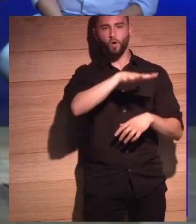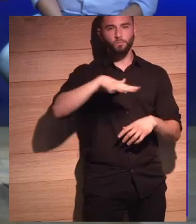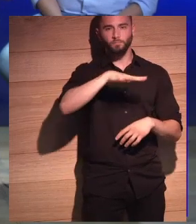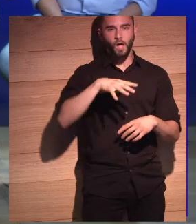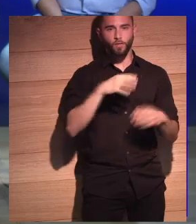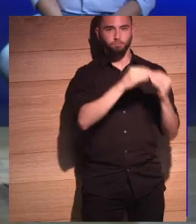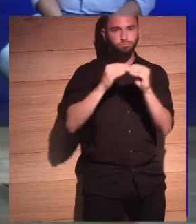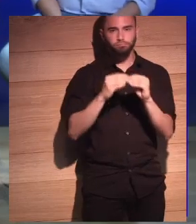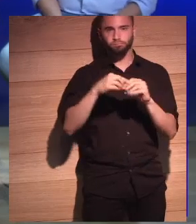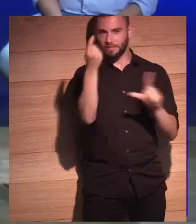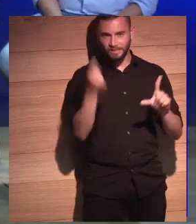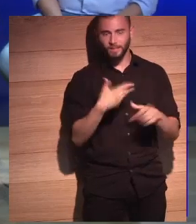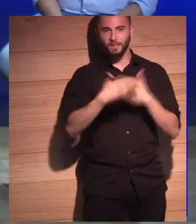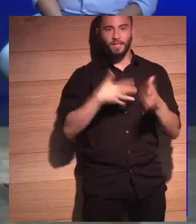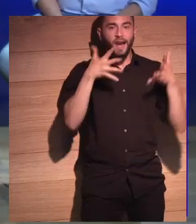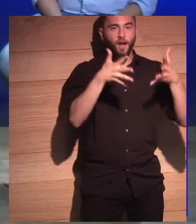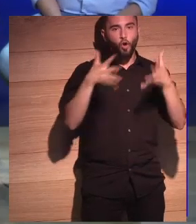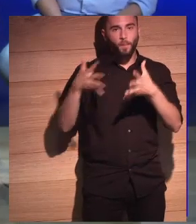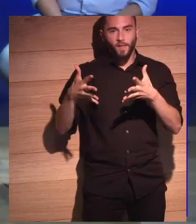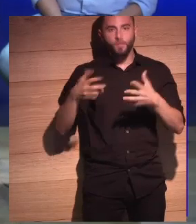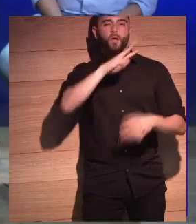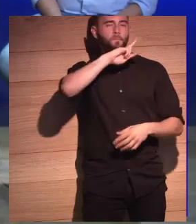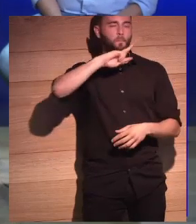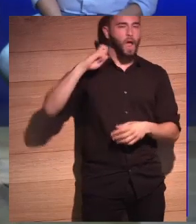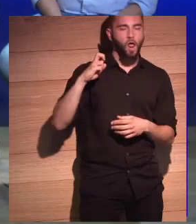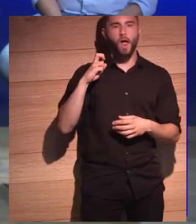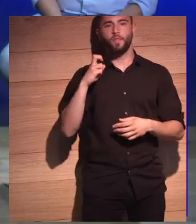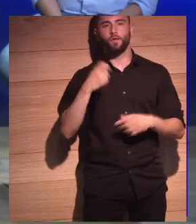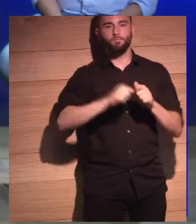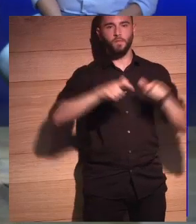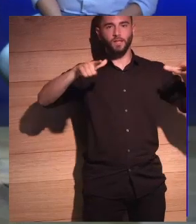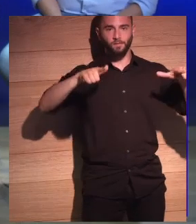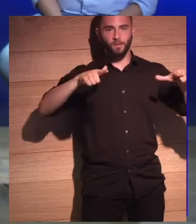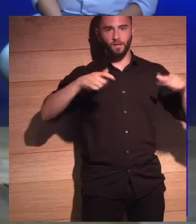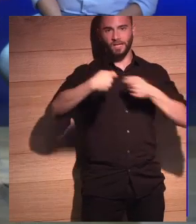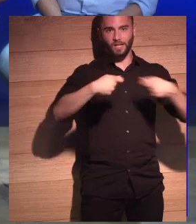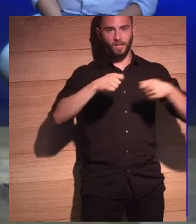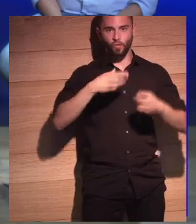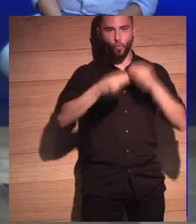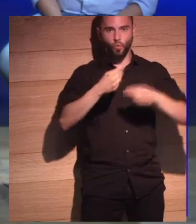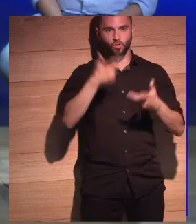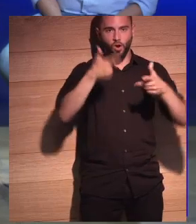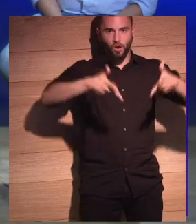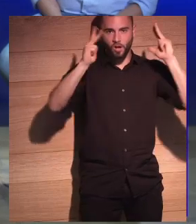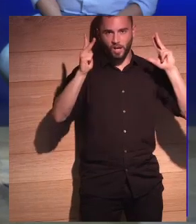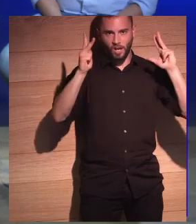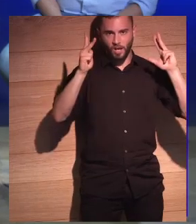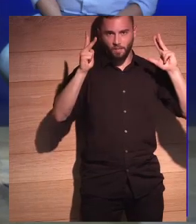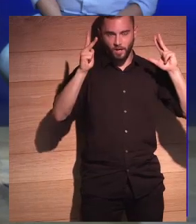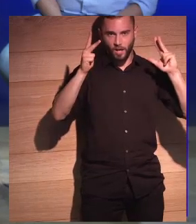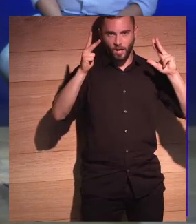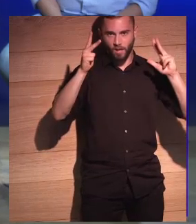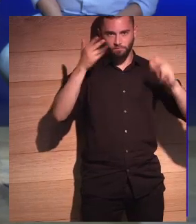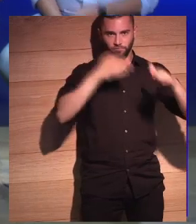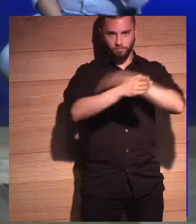físico, recomendaciones y luego valoración de plataformas que están de libre uso en el mercado para que se puedan empezar a trabajar. Y estará